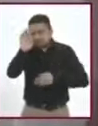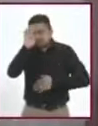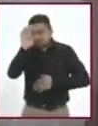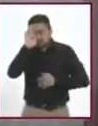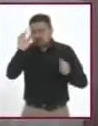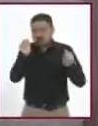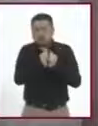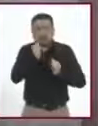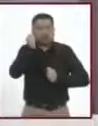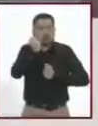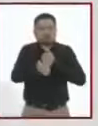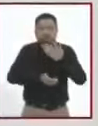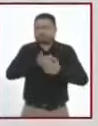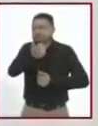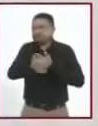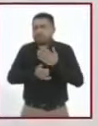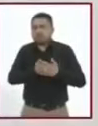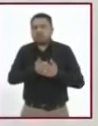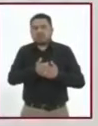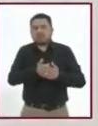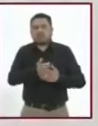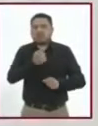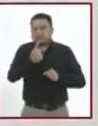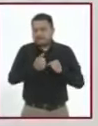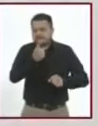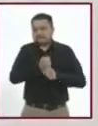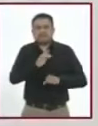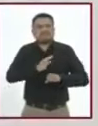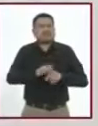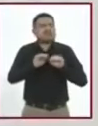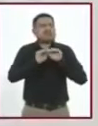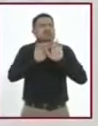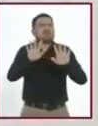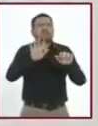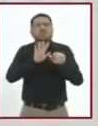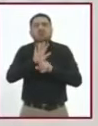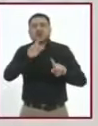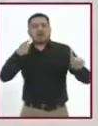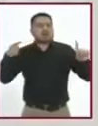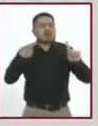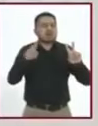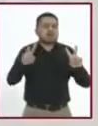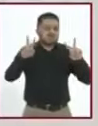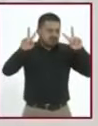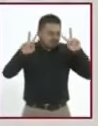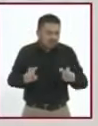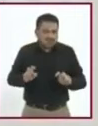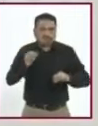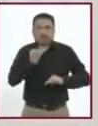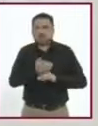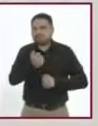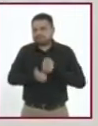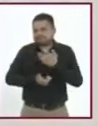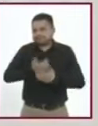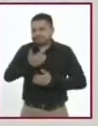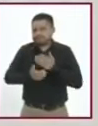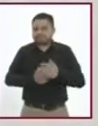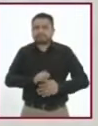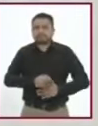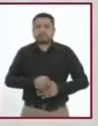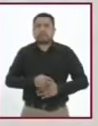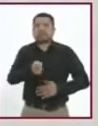una exposición oral. Lo primero es tener claro cuál es el tema sobre el que vamos a hablar y